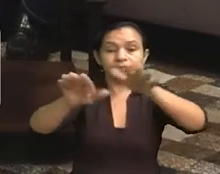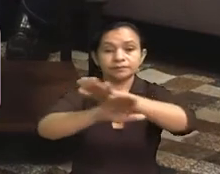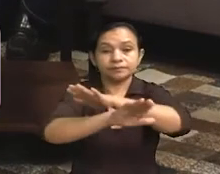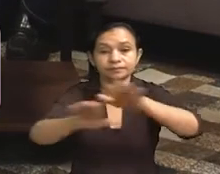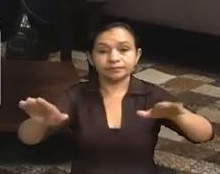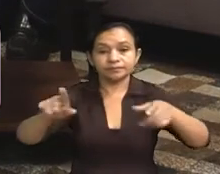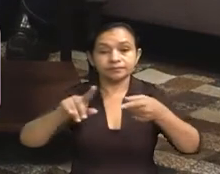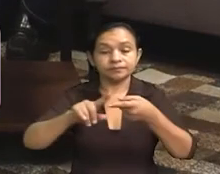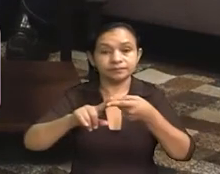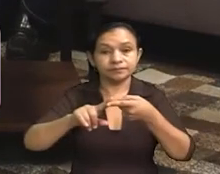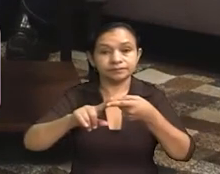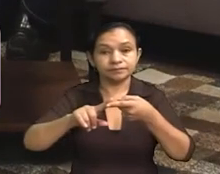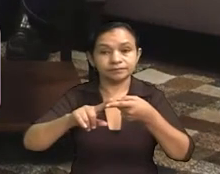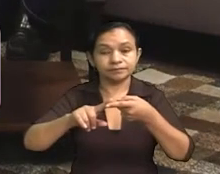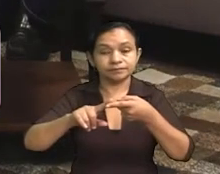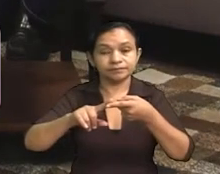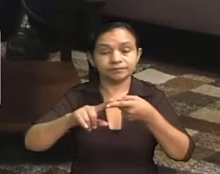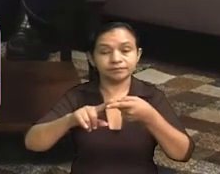que es